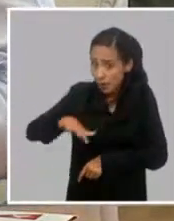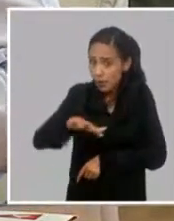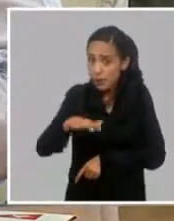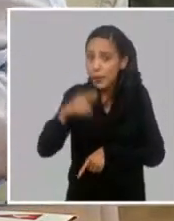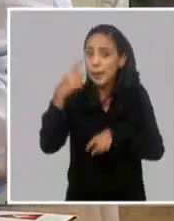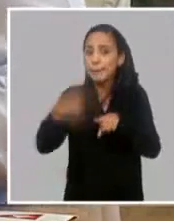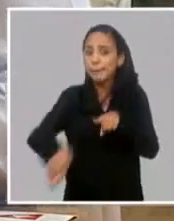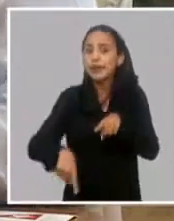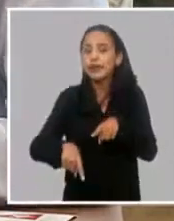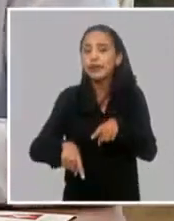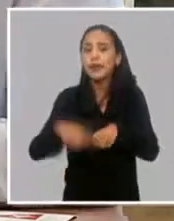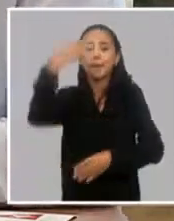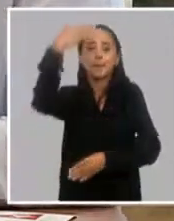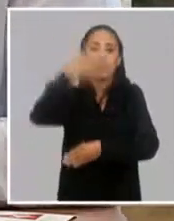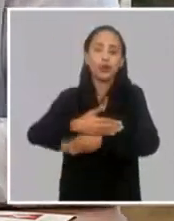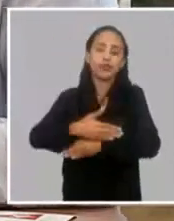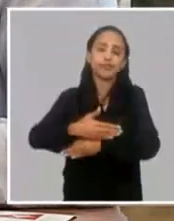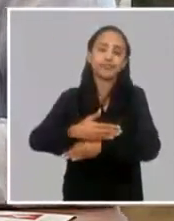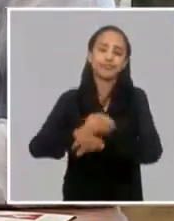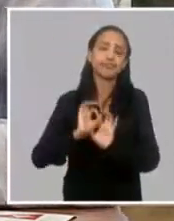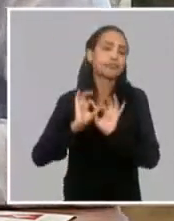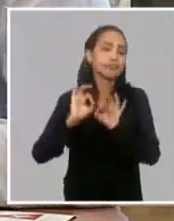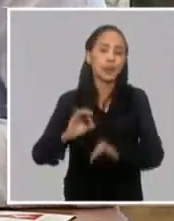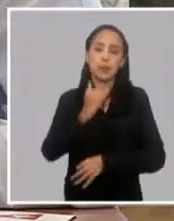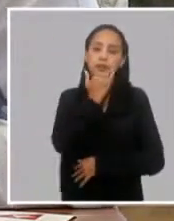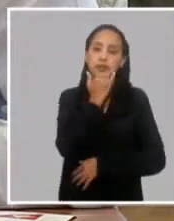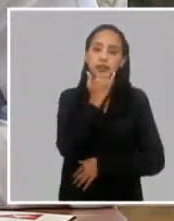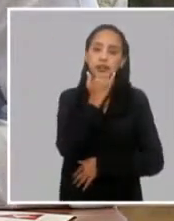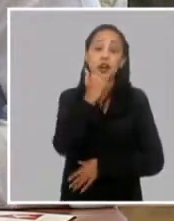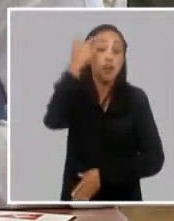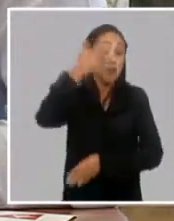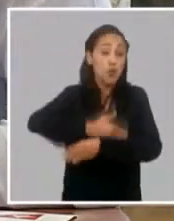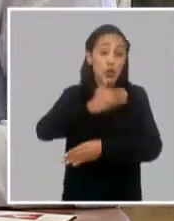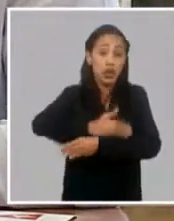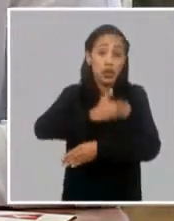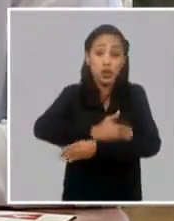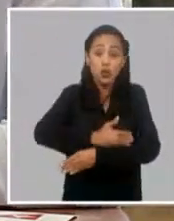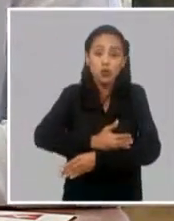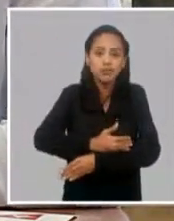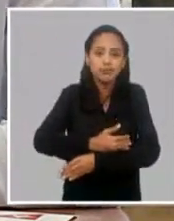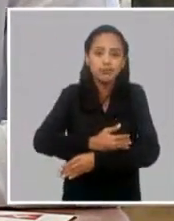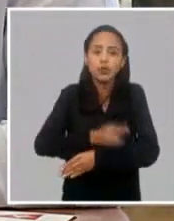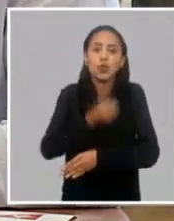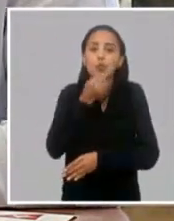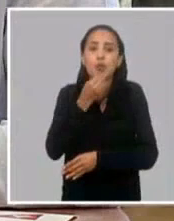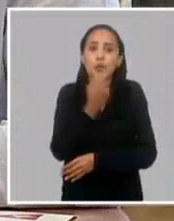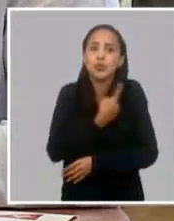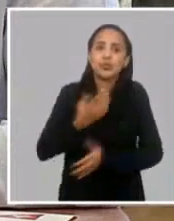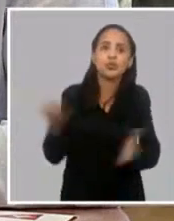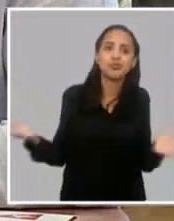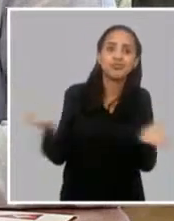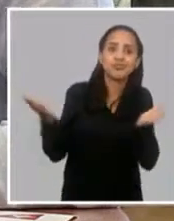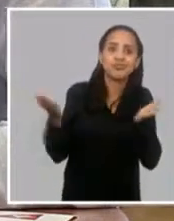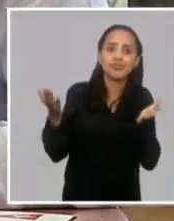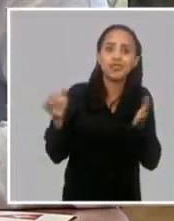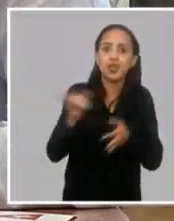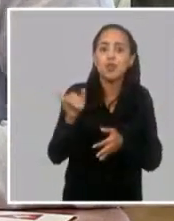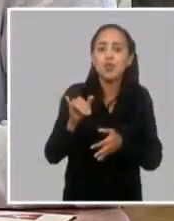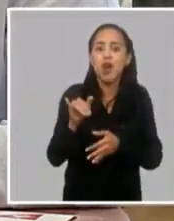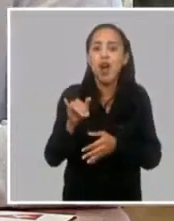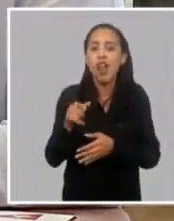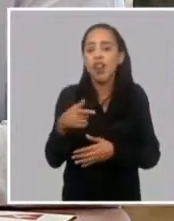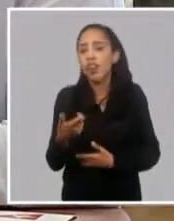superados por ese bloqueo. Ese bloqueo supera lo que nosotros queremos hacer. Ese bloqueo nos